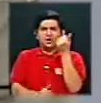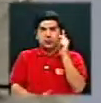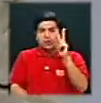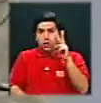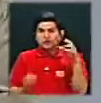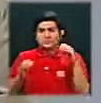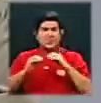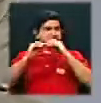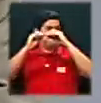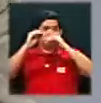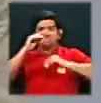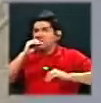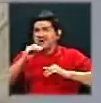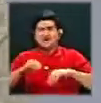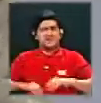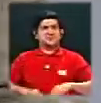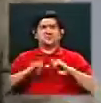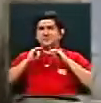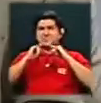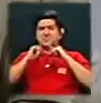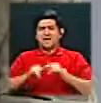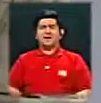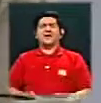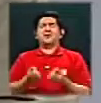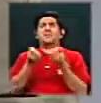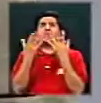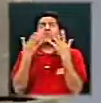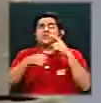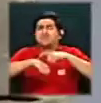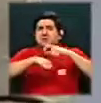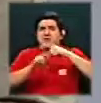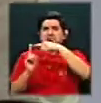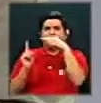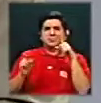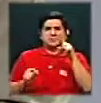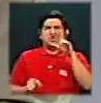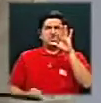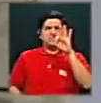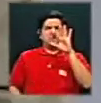el más desigual en un largo periodo de tiempo desde